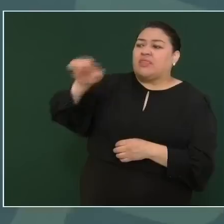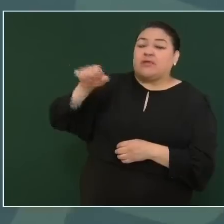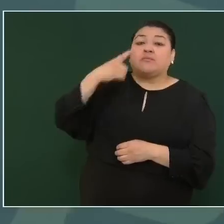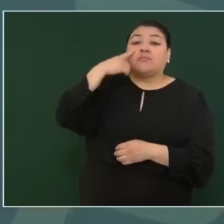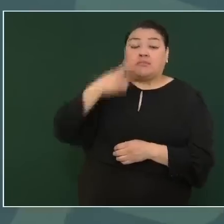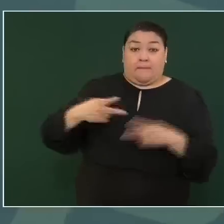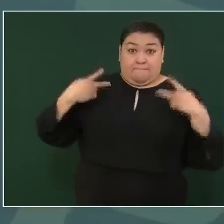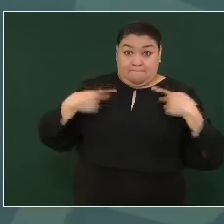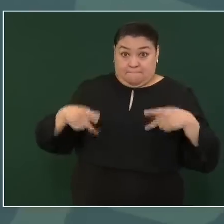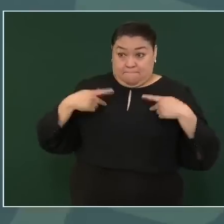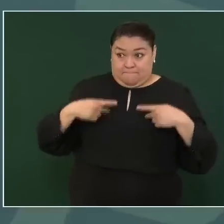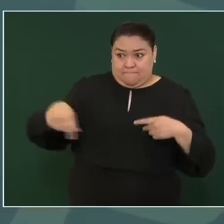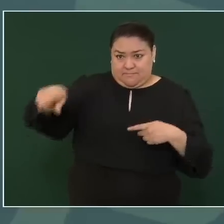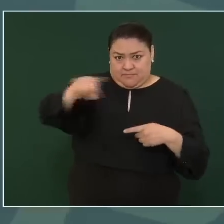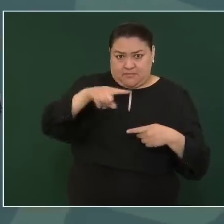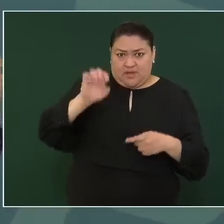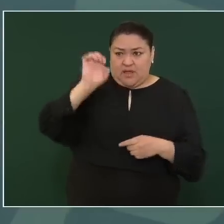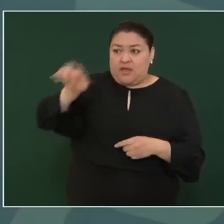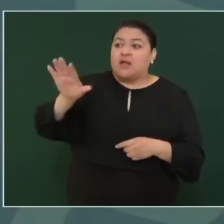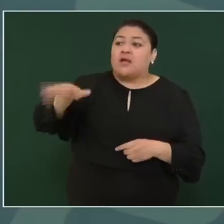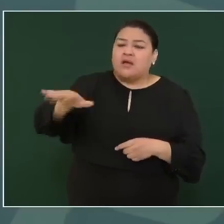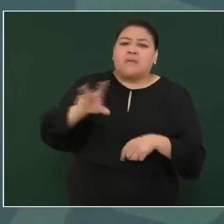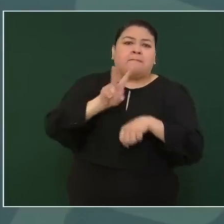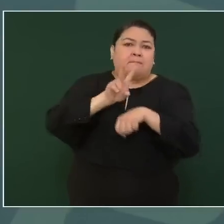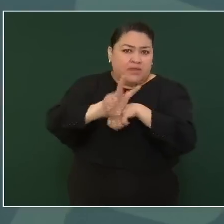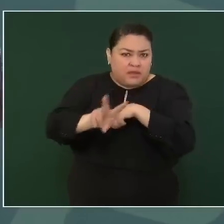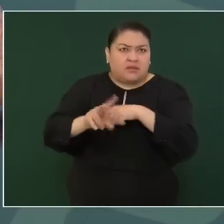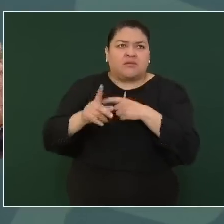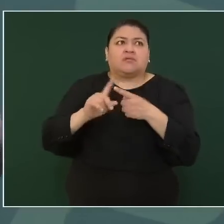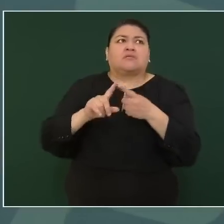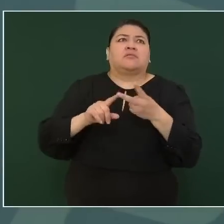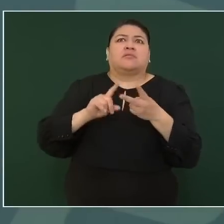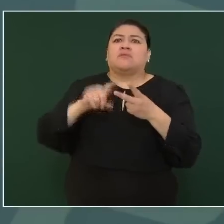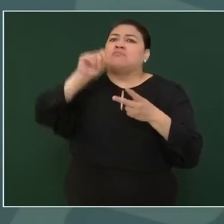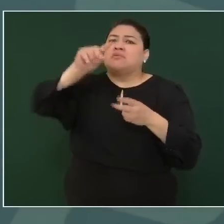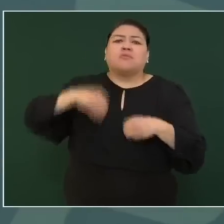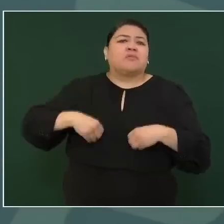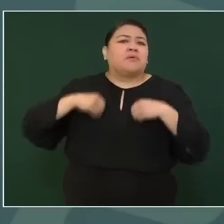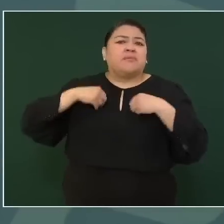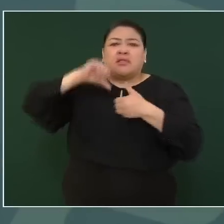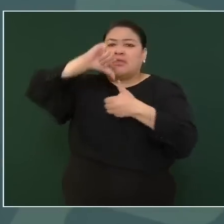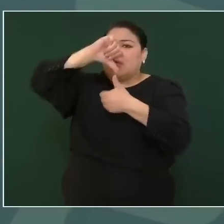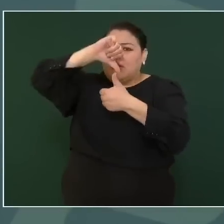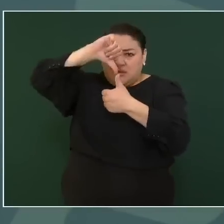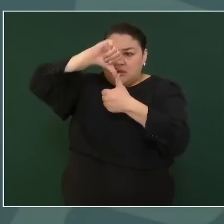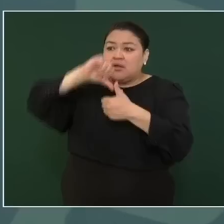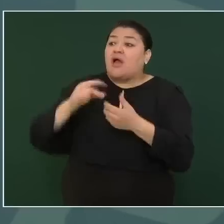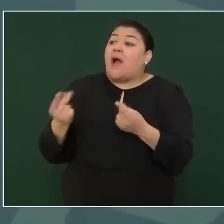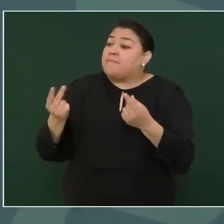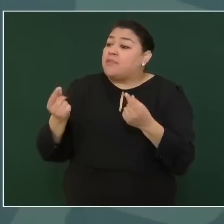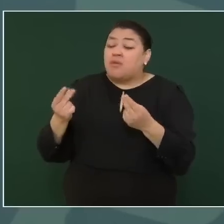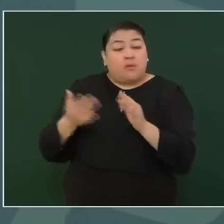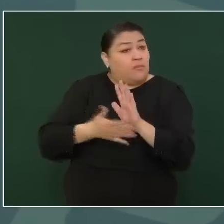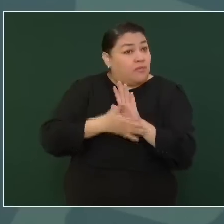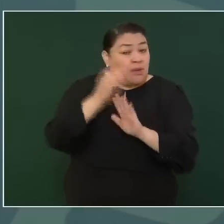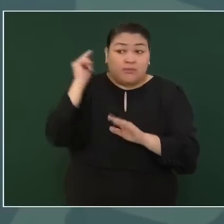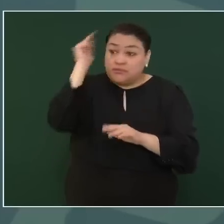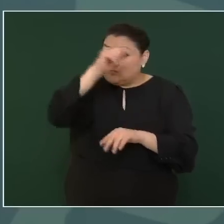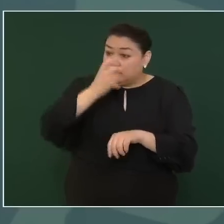las personas venezolanas, centroamericanas, apúrense para llegar a Estados